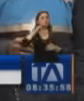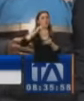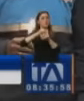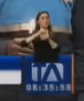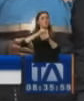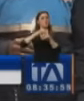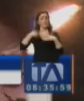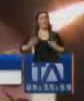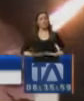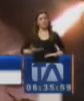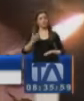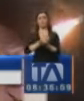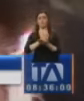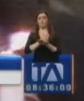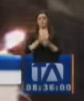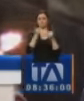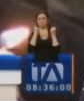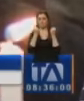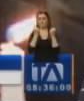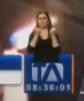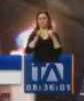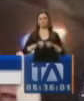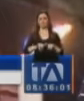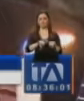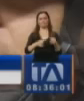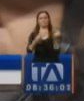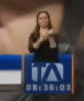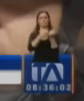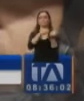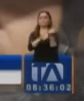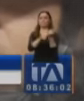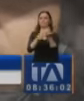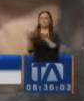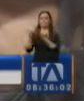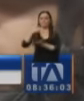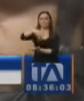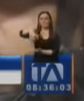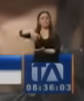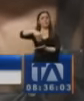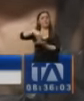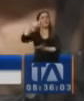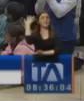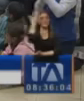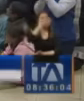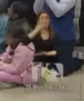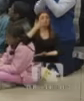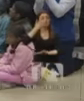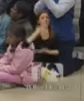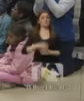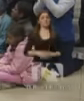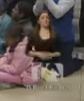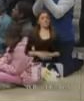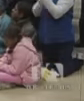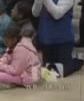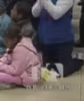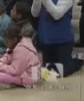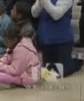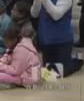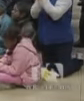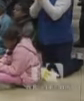no desmayar y mantenerse fuerte para seguir ayudando a los hermanos de Manabí y Esmeraldas. Nelson Carrera,